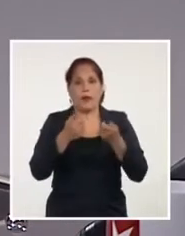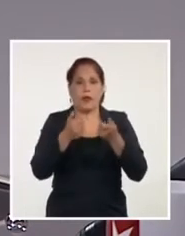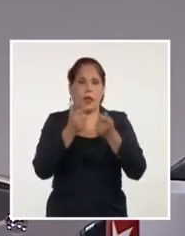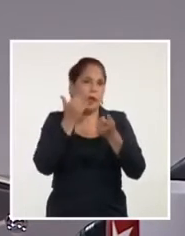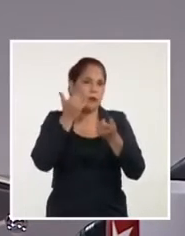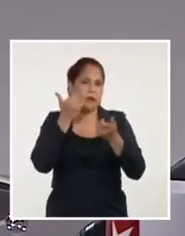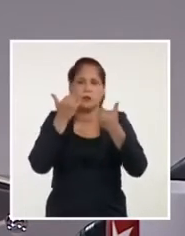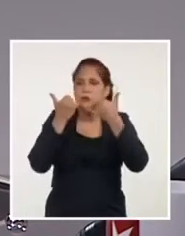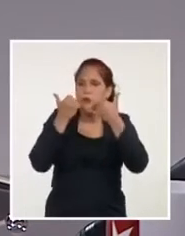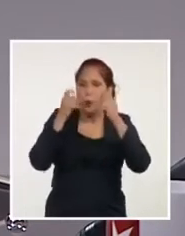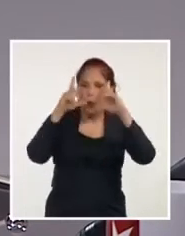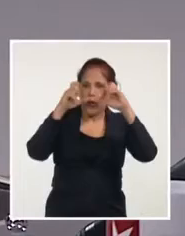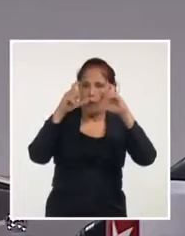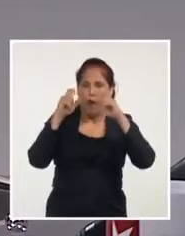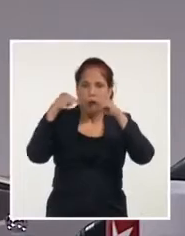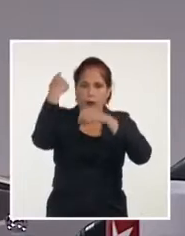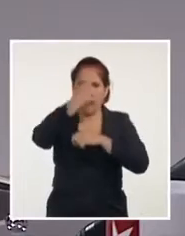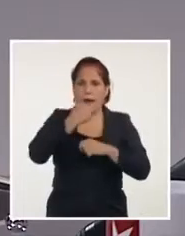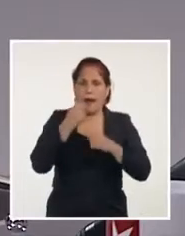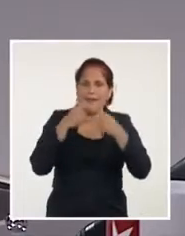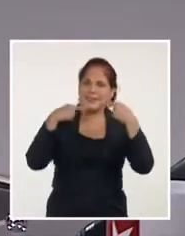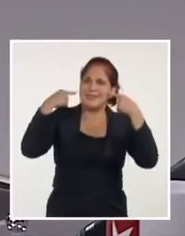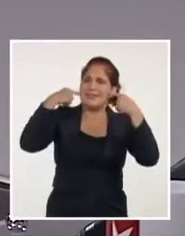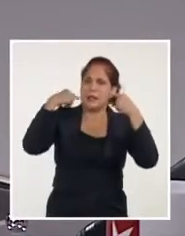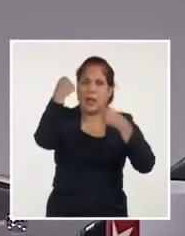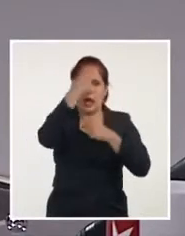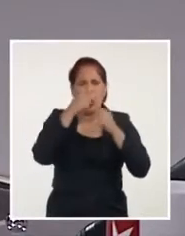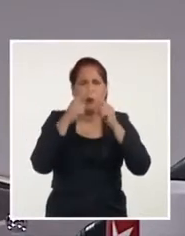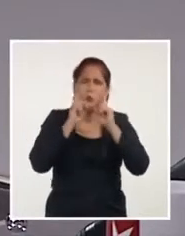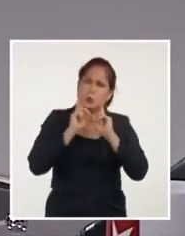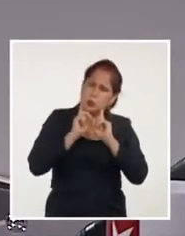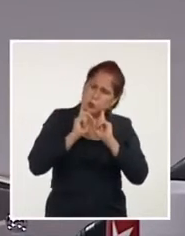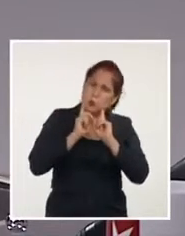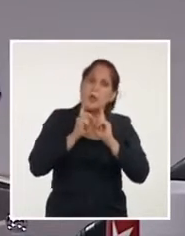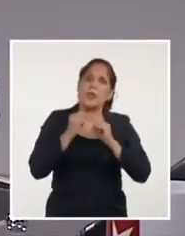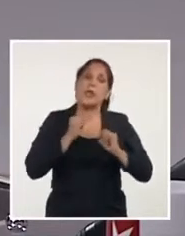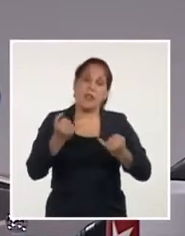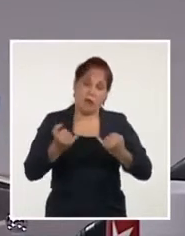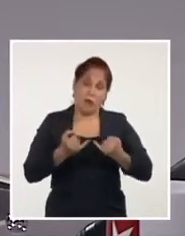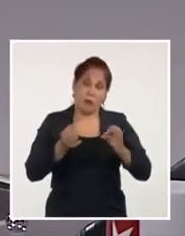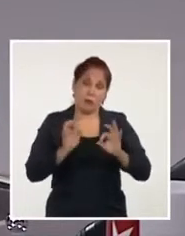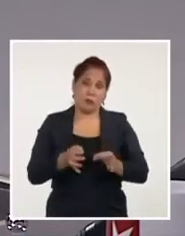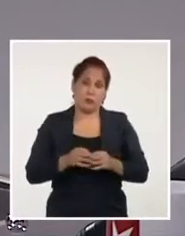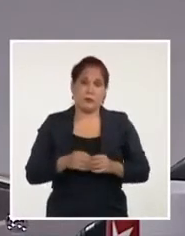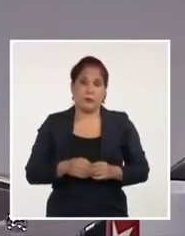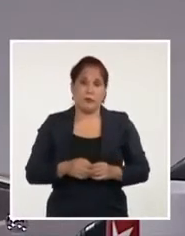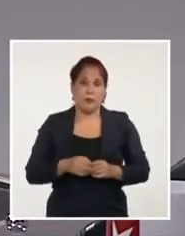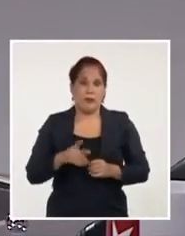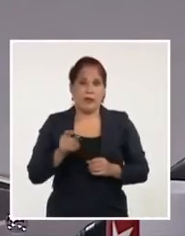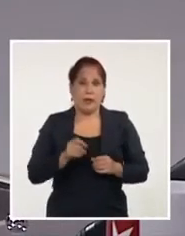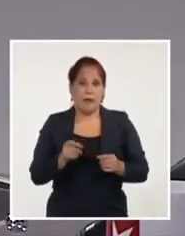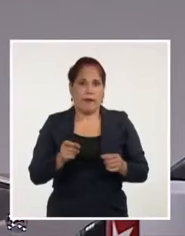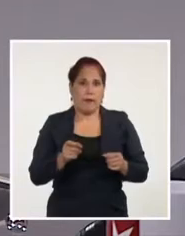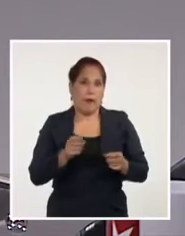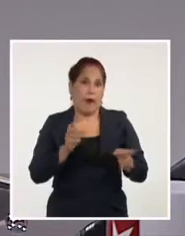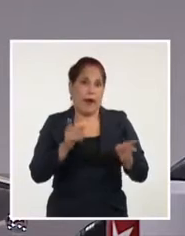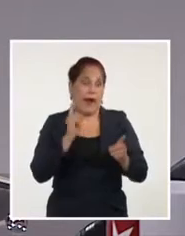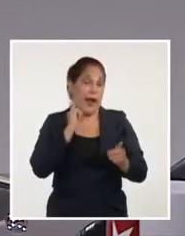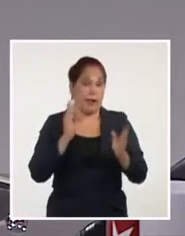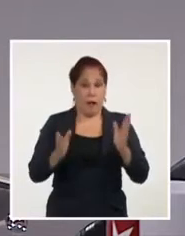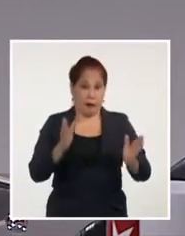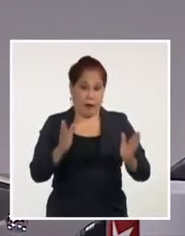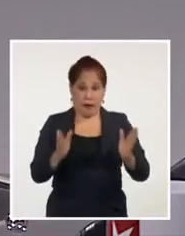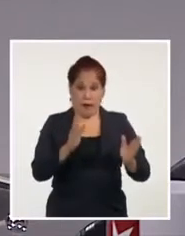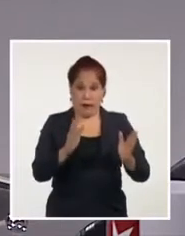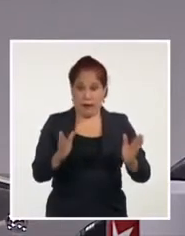las imágenes. Y hay estudios, o sea, todo esto está, a pesar del corto tiempo, porque estamos todavía en el